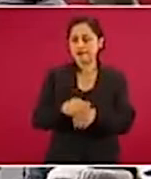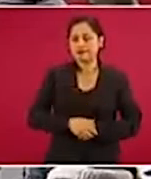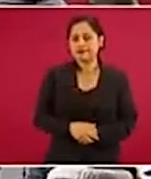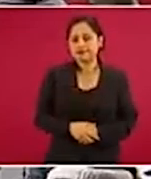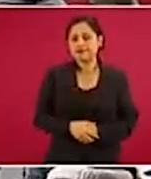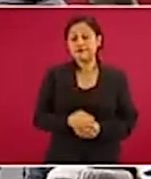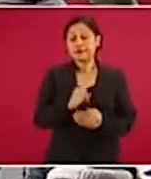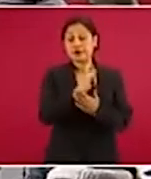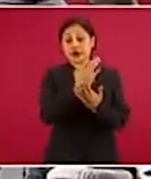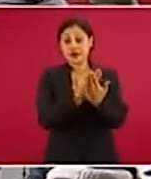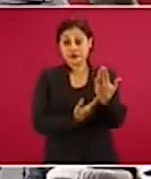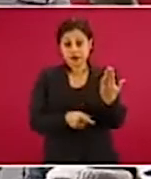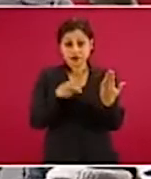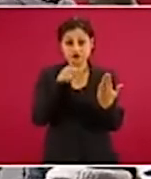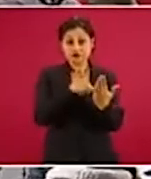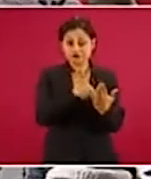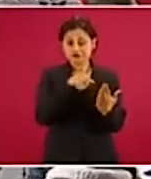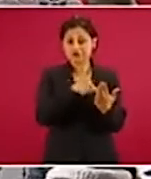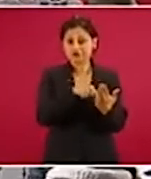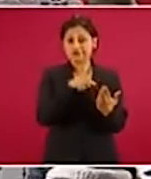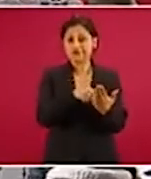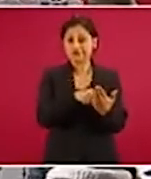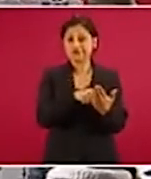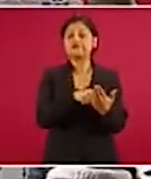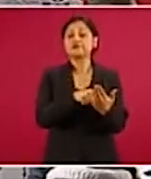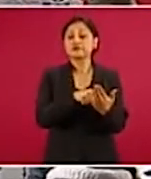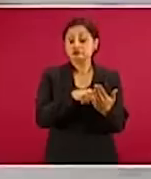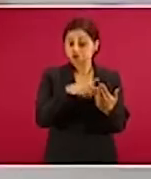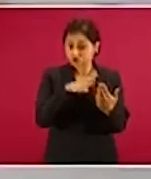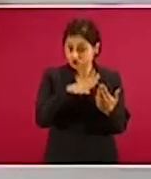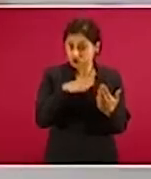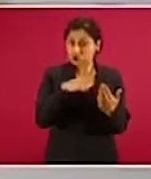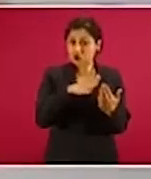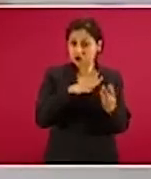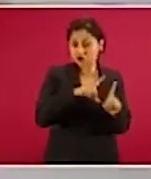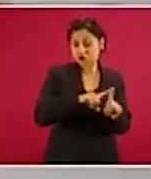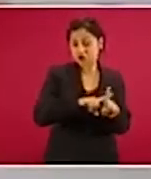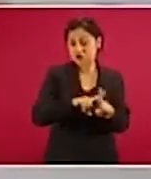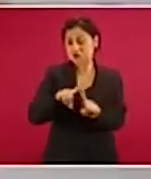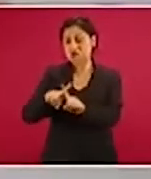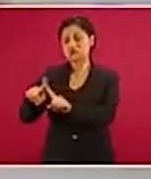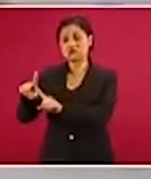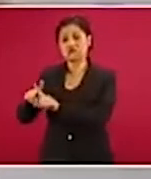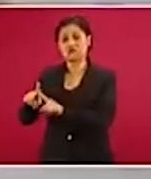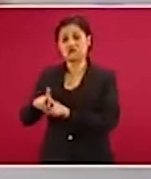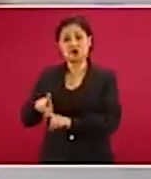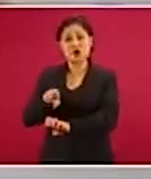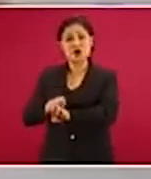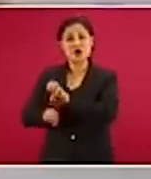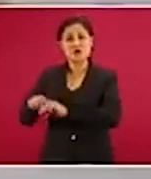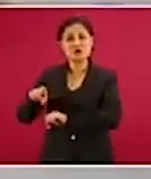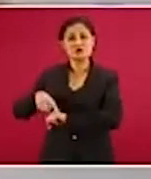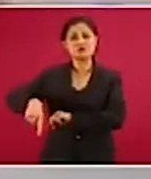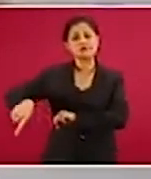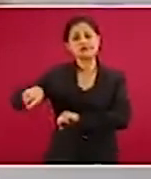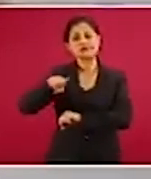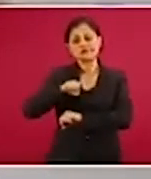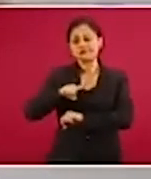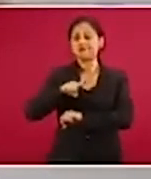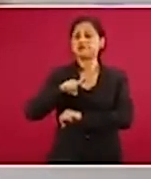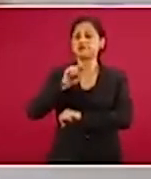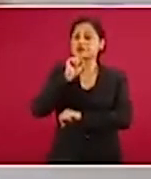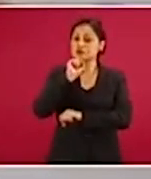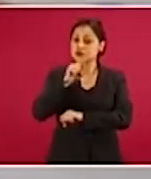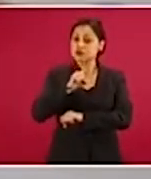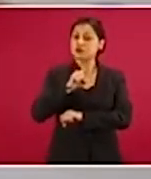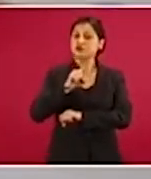en recomendaciones de toda índole a las agencias operadoras de los helicópteros